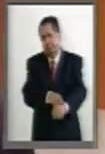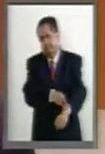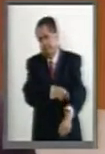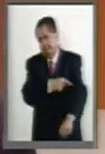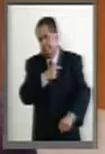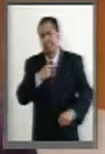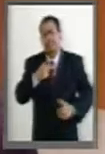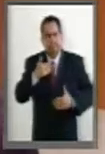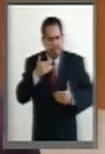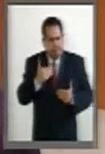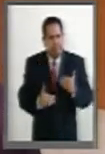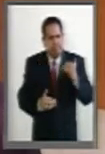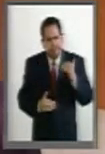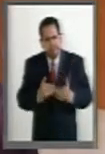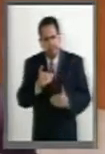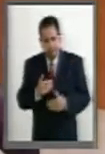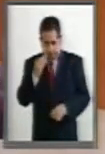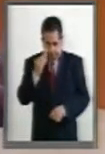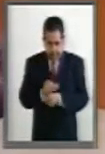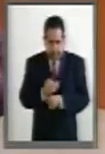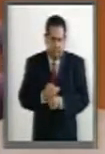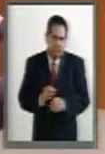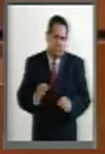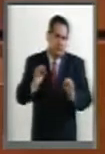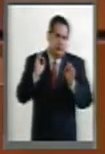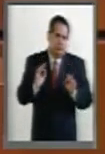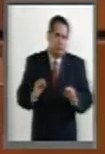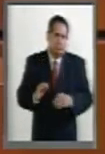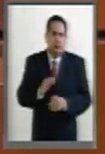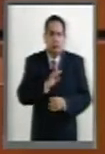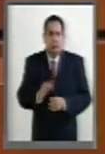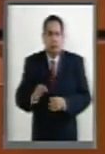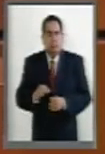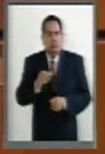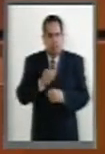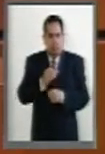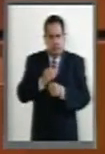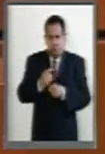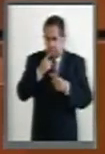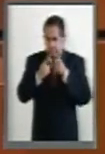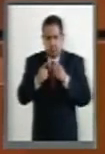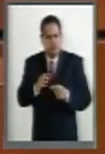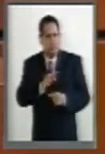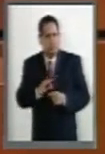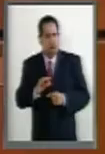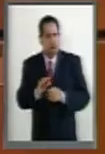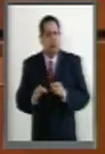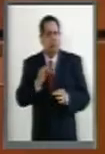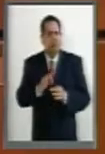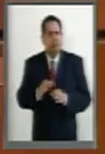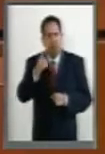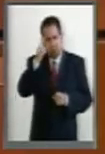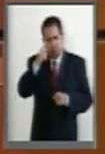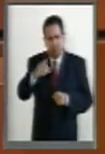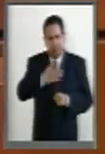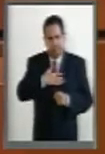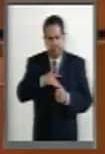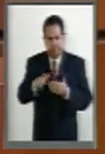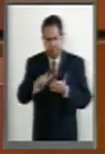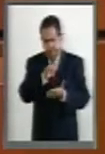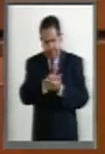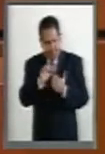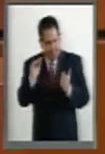llegar a feliz término y poder estar en condiciones de, en nuestro marco